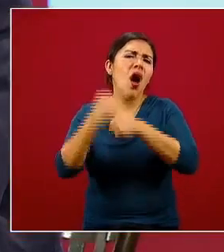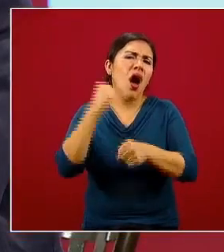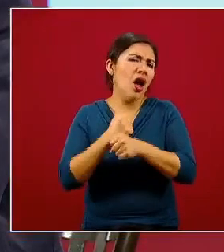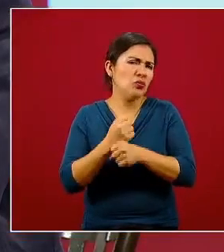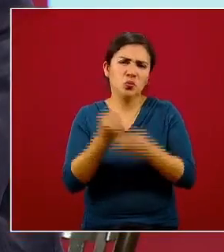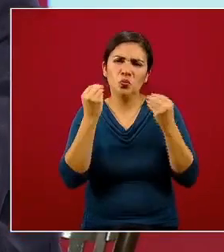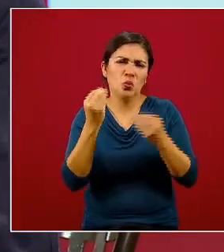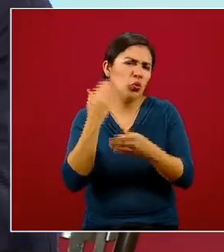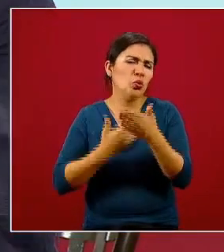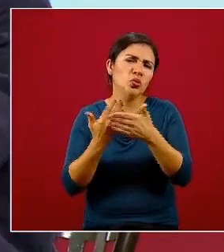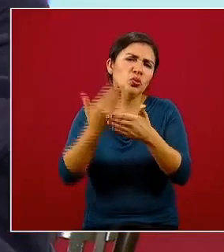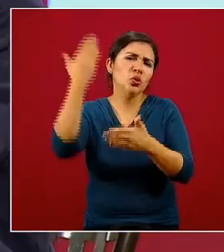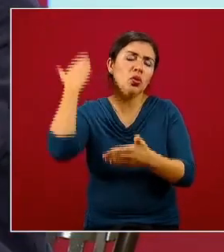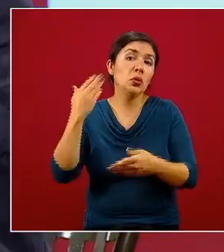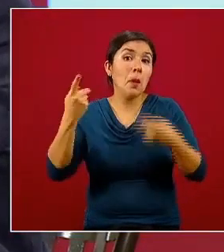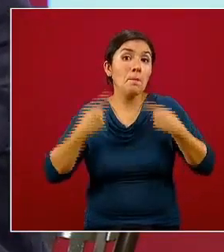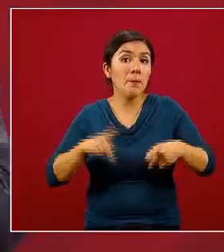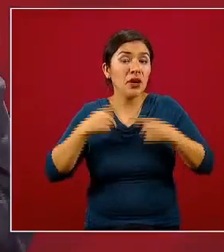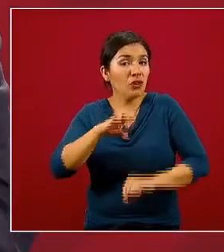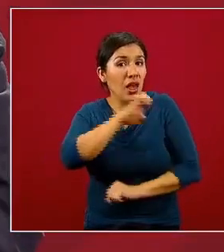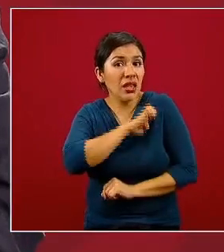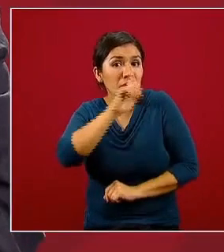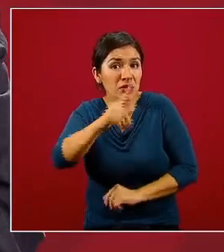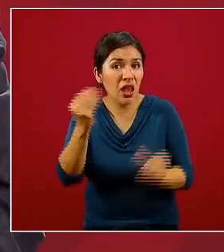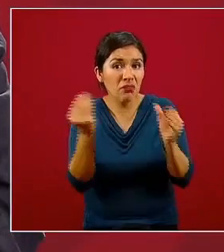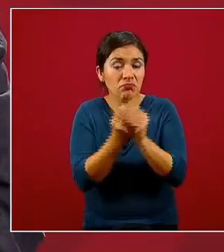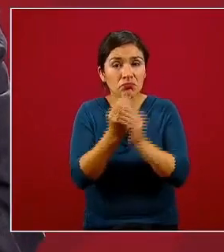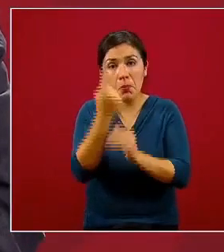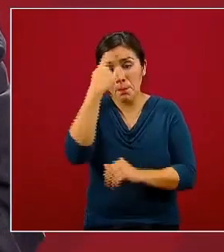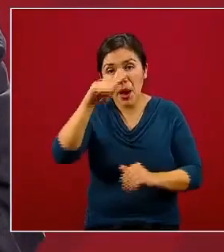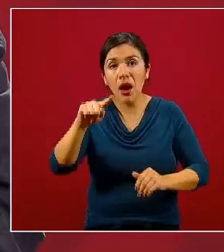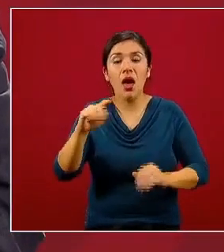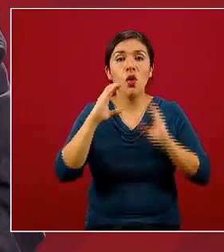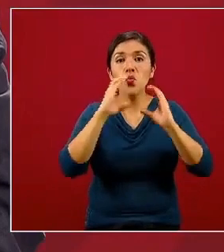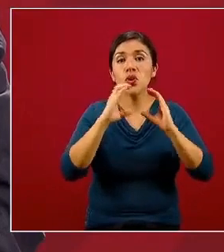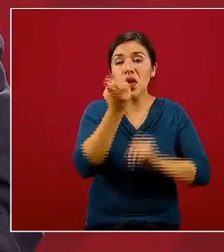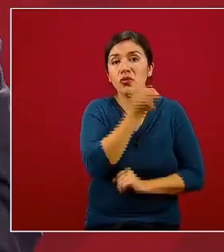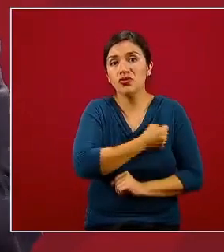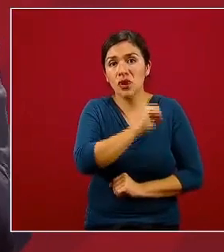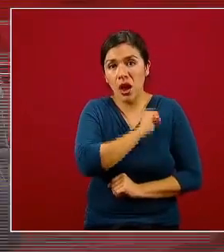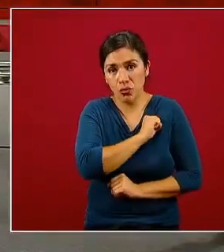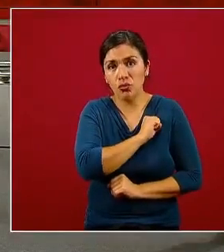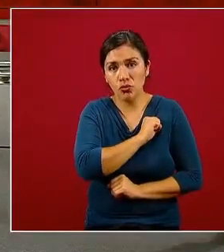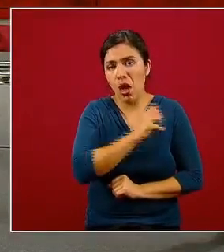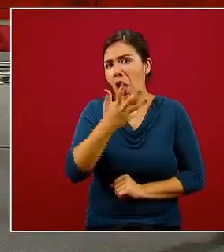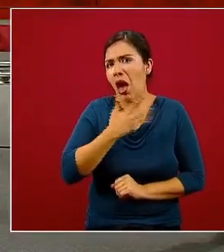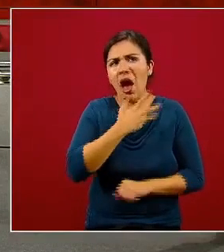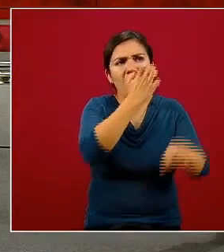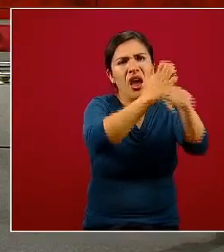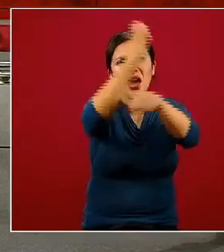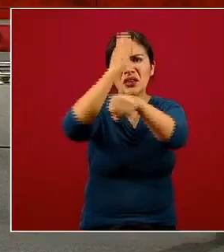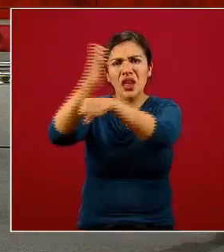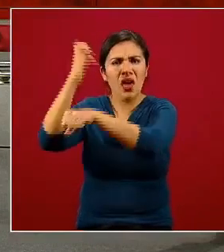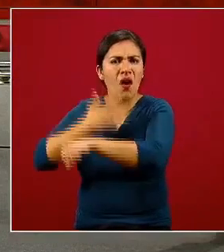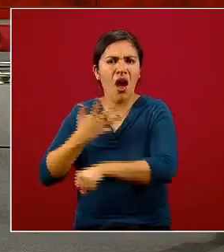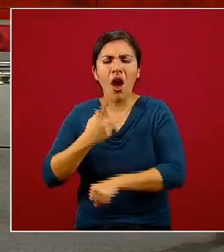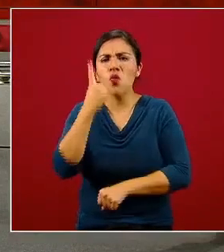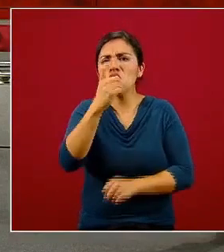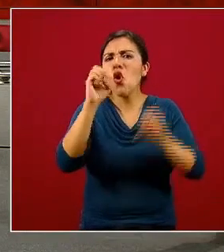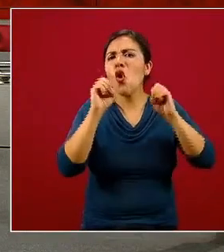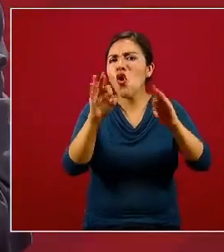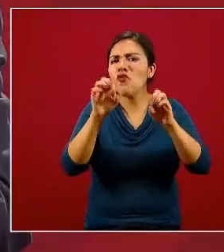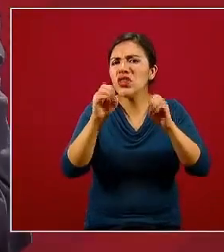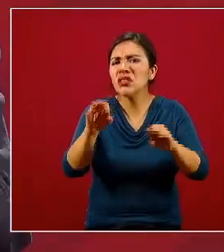décadas, personal específico que se dedica a la promoción de la salud. Hay en casi todos los estados un